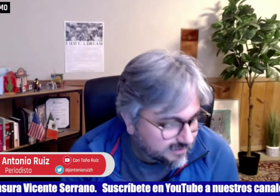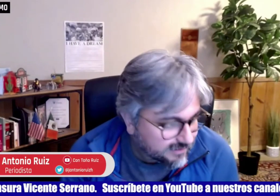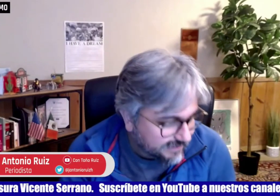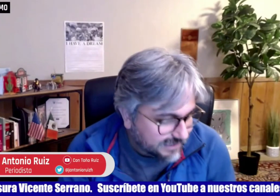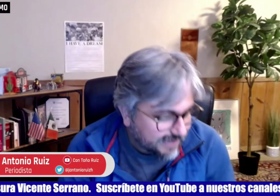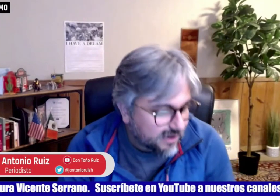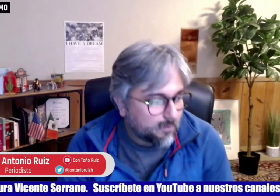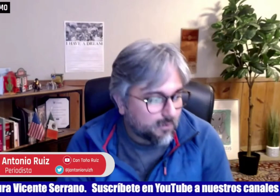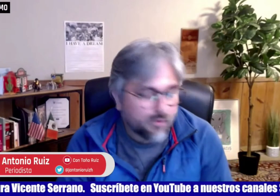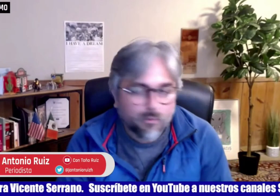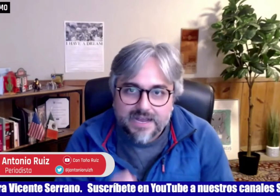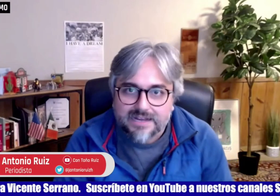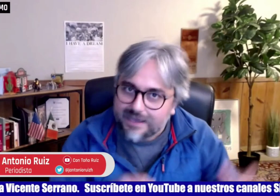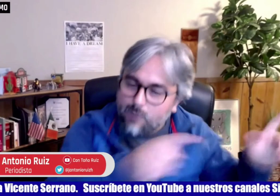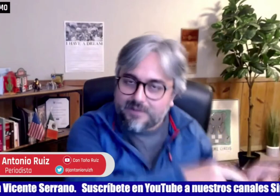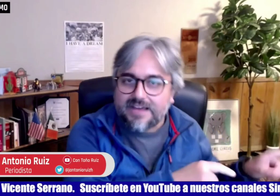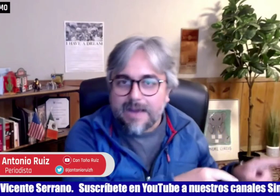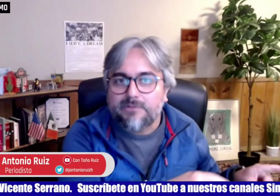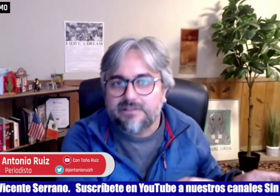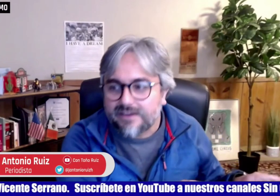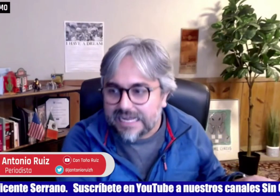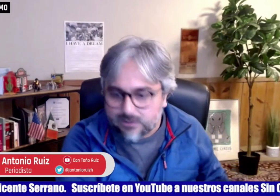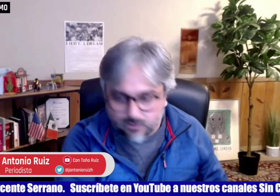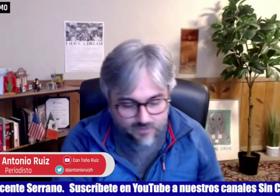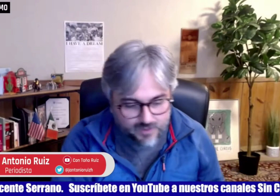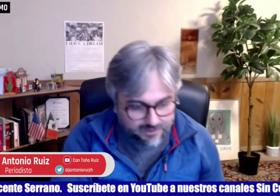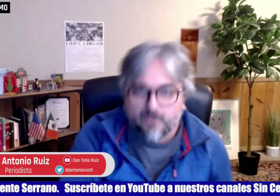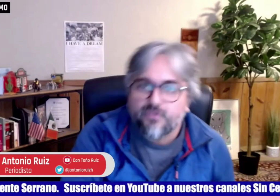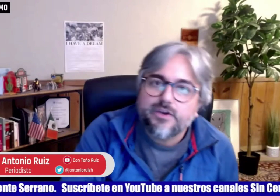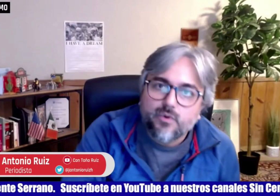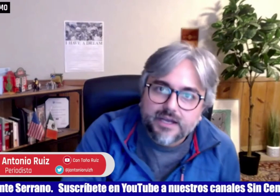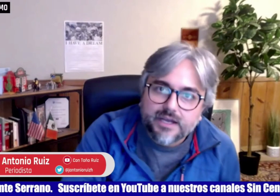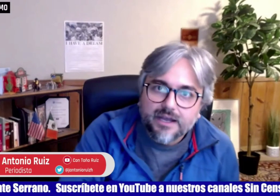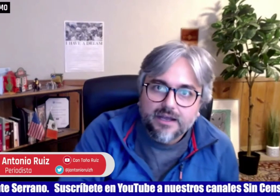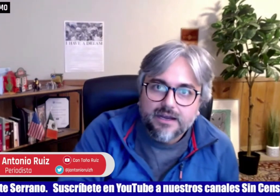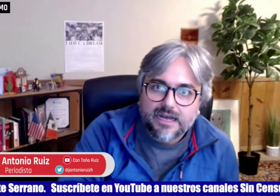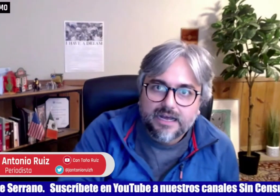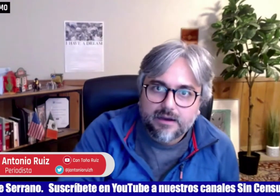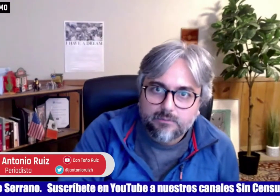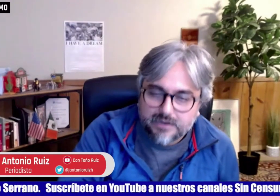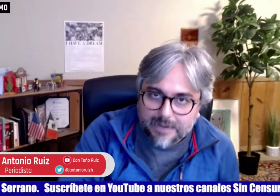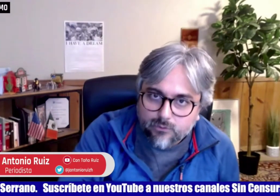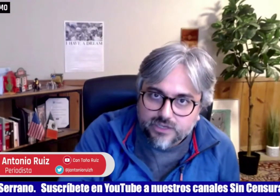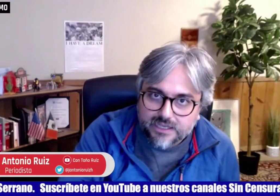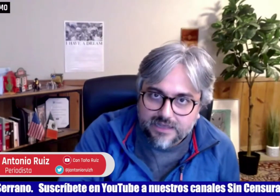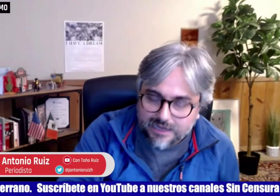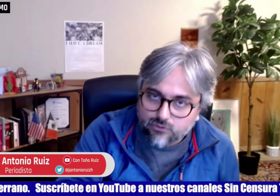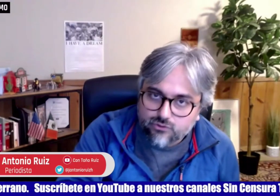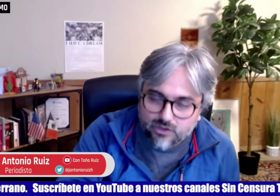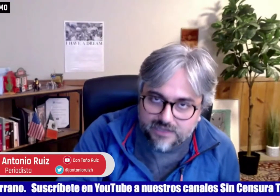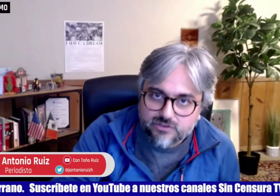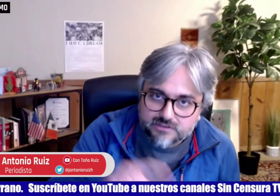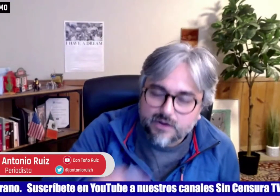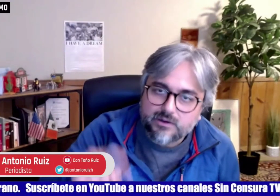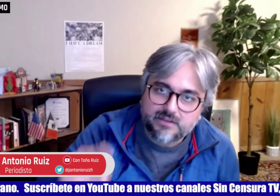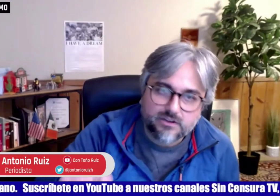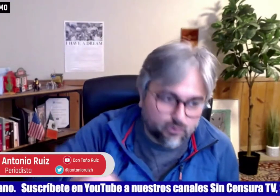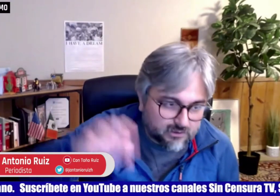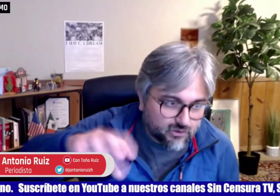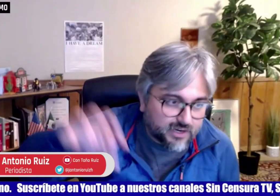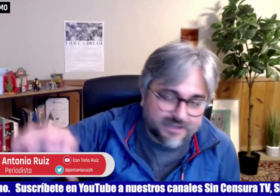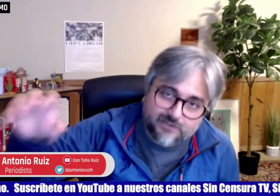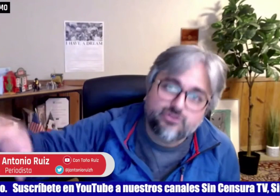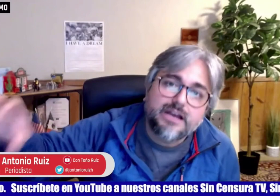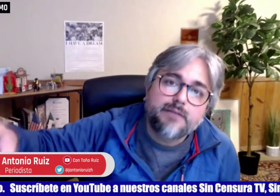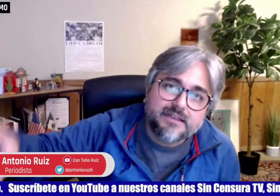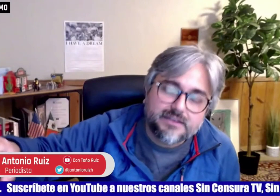quede tiene que ser alguien como él, que ya lo platicábamos hace rato, que continúe la búsqueda de la consolidación de esa cuarta